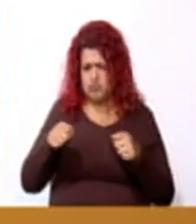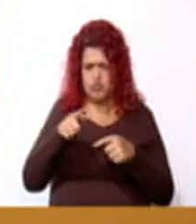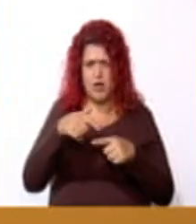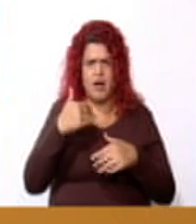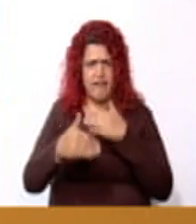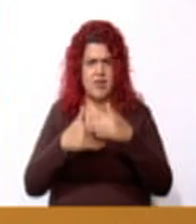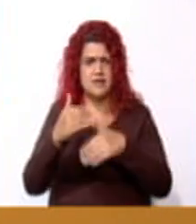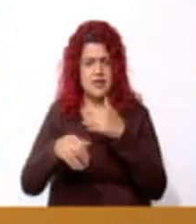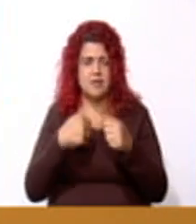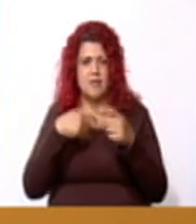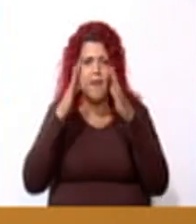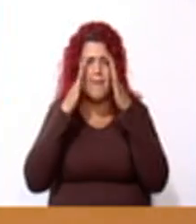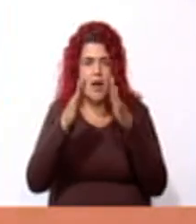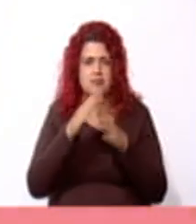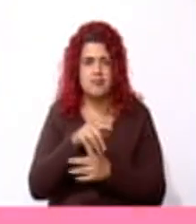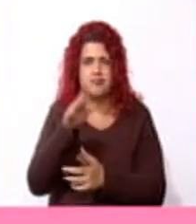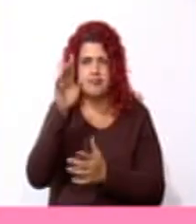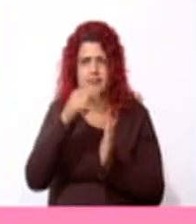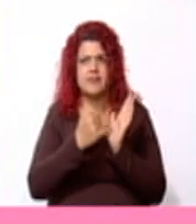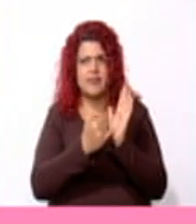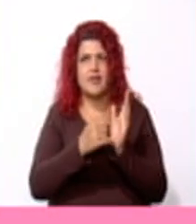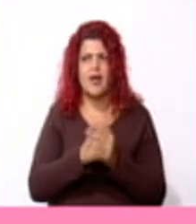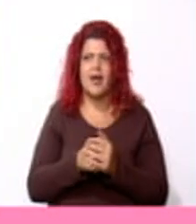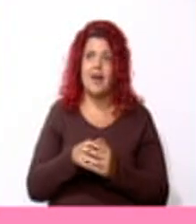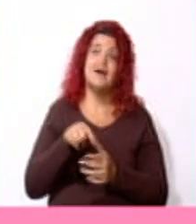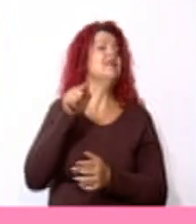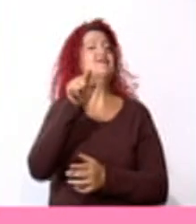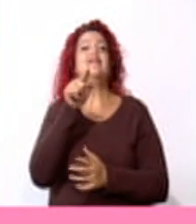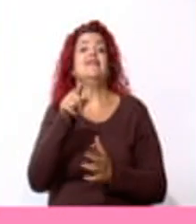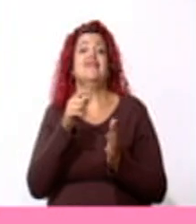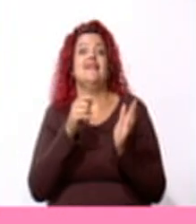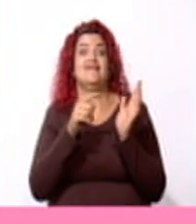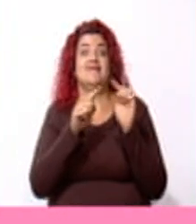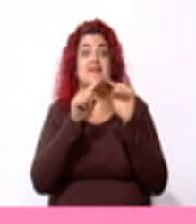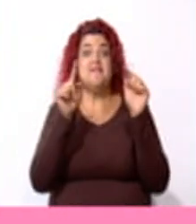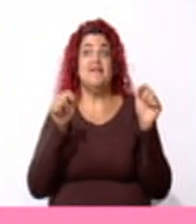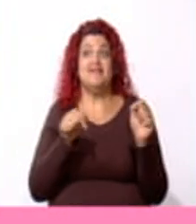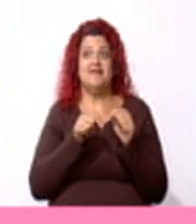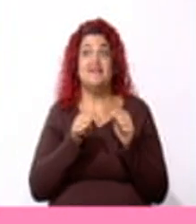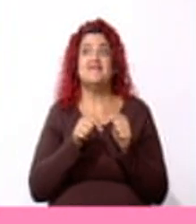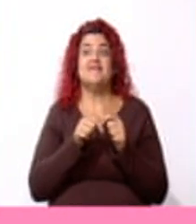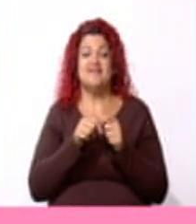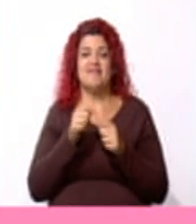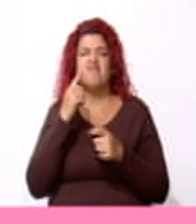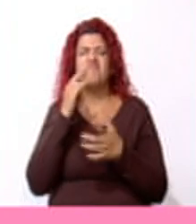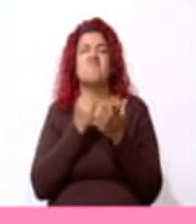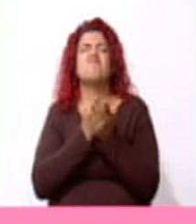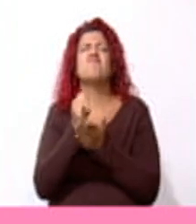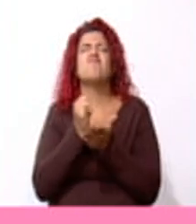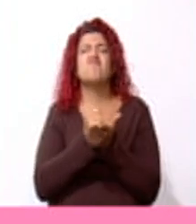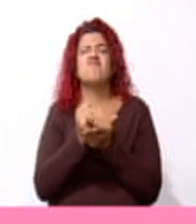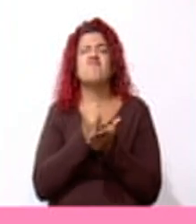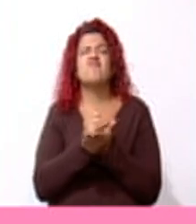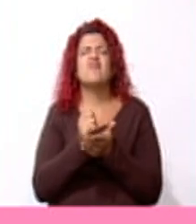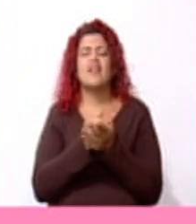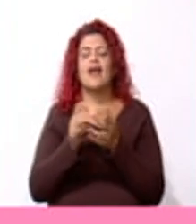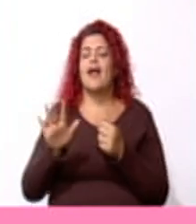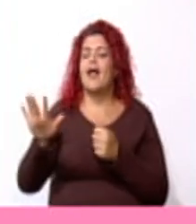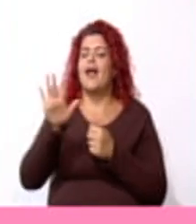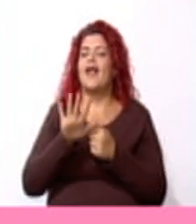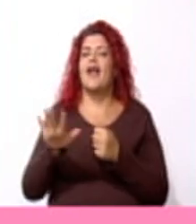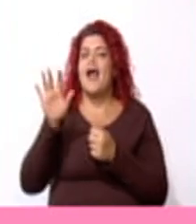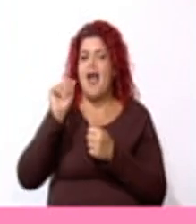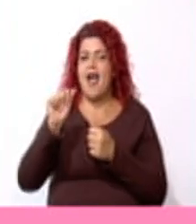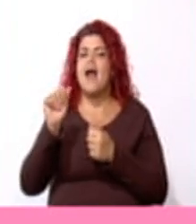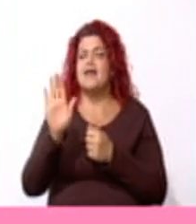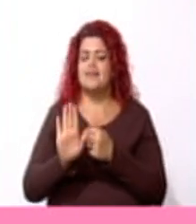Observemos la imagen. En esta imagen van a averiguar ustedes el área del